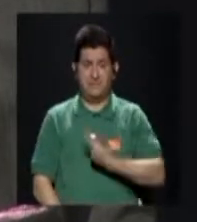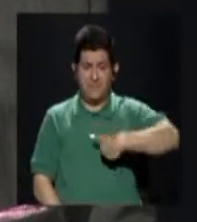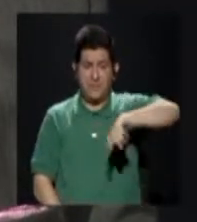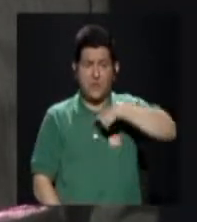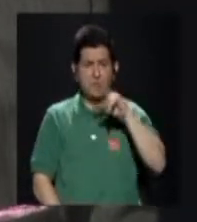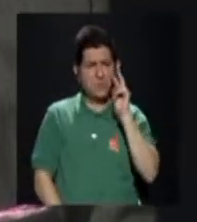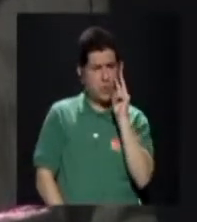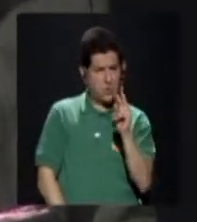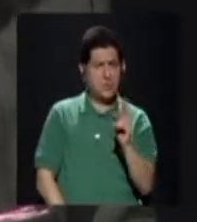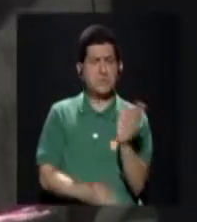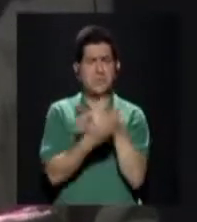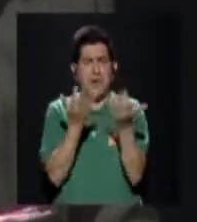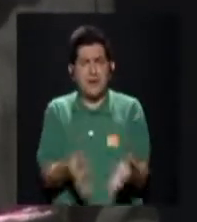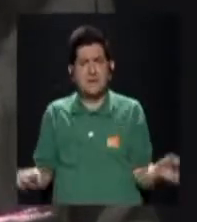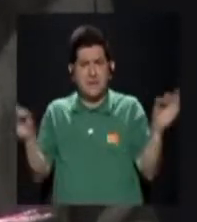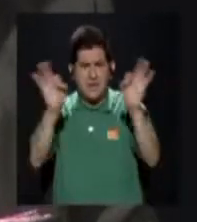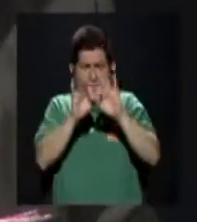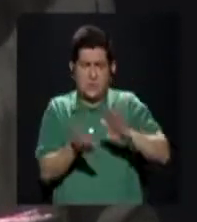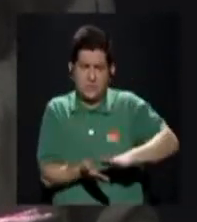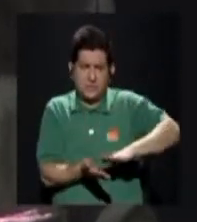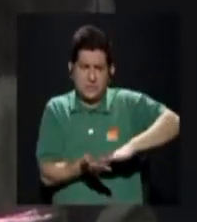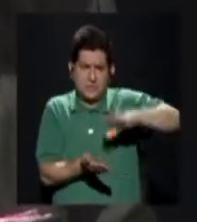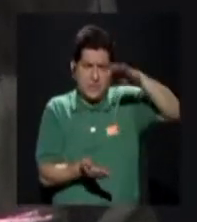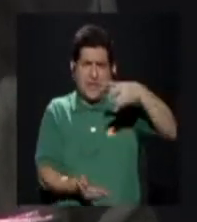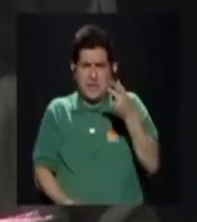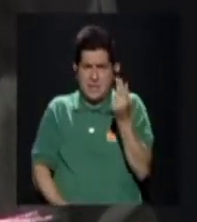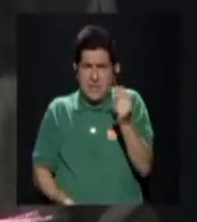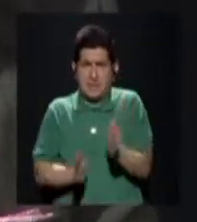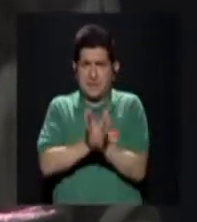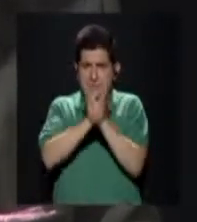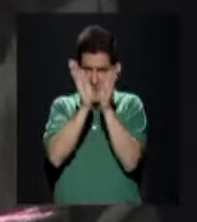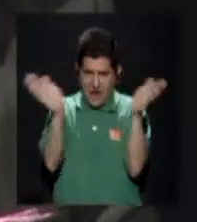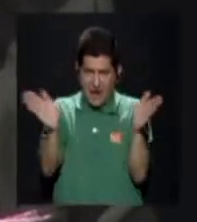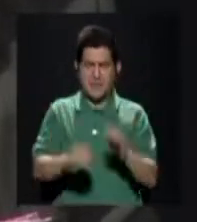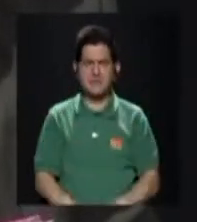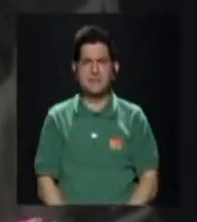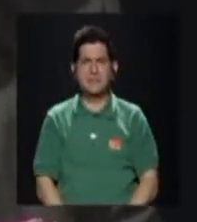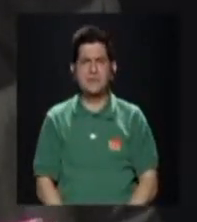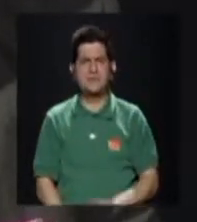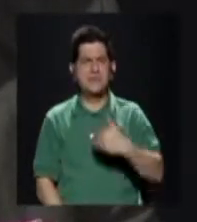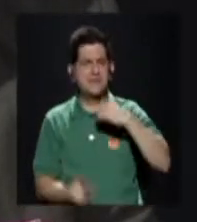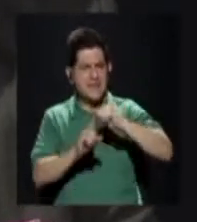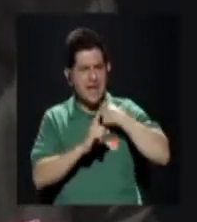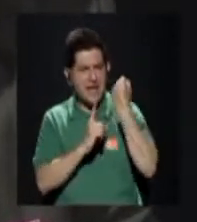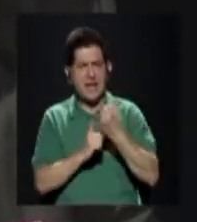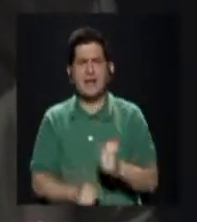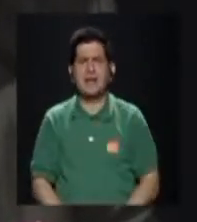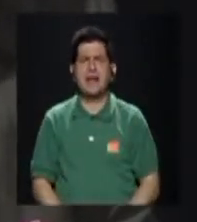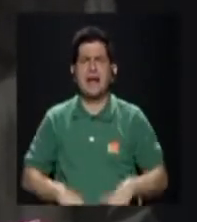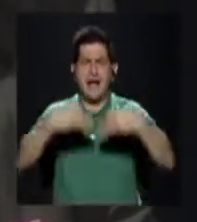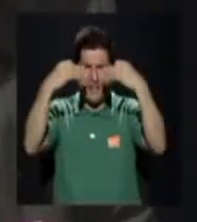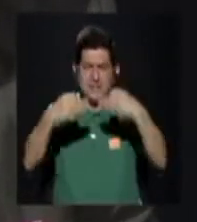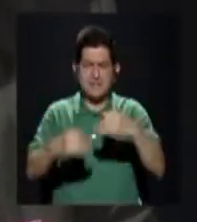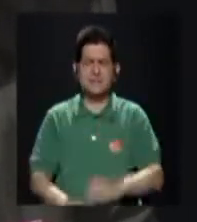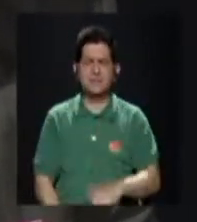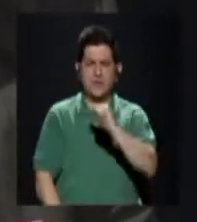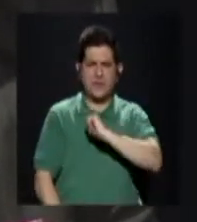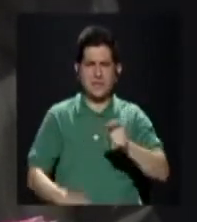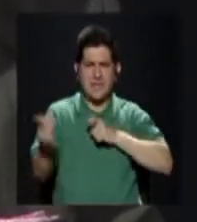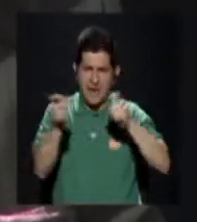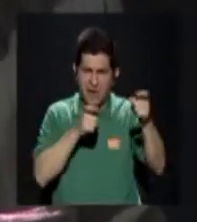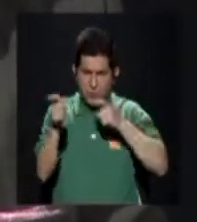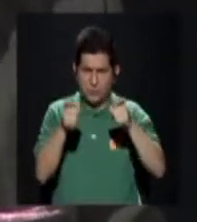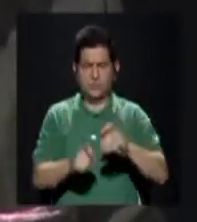estado viendo es que buena parte del incremento de los precios en general responden más a decisiones que vienen de la autoridad